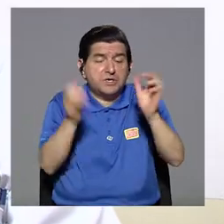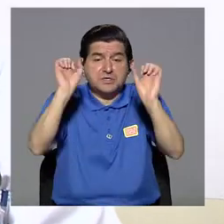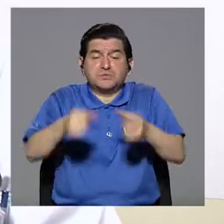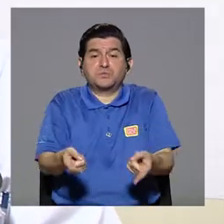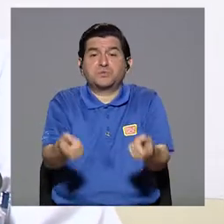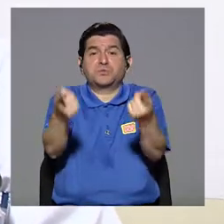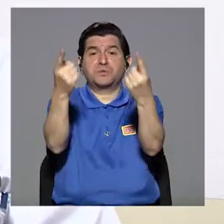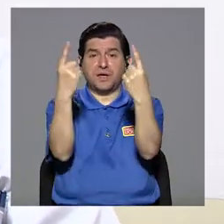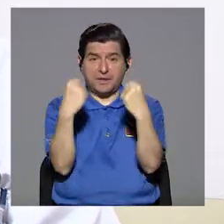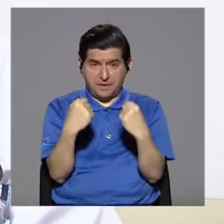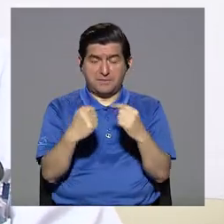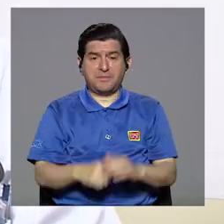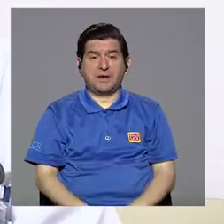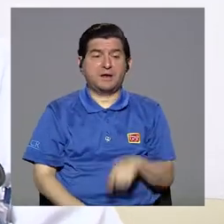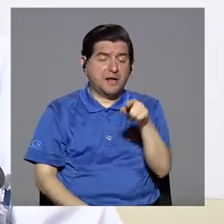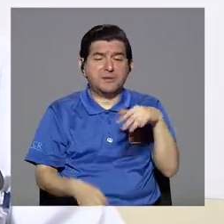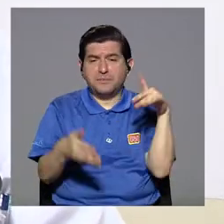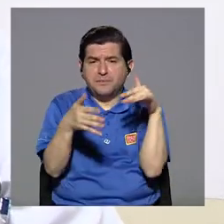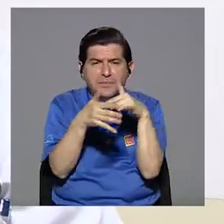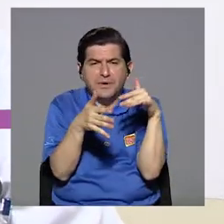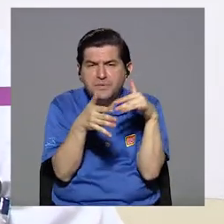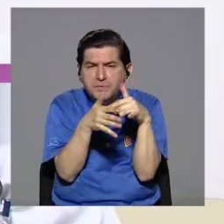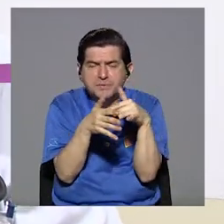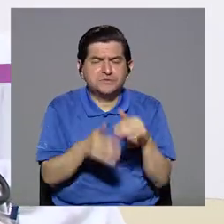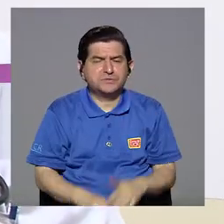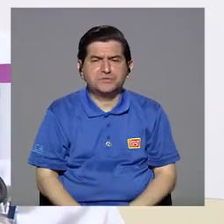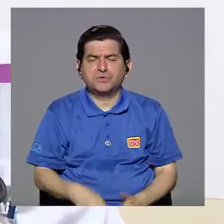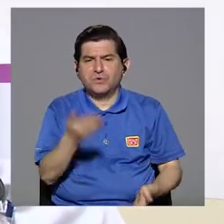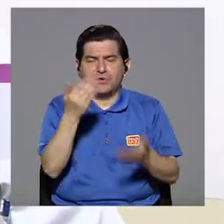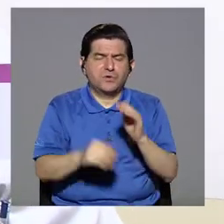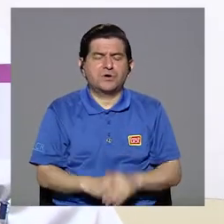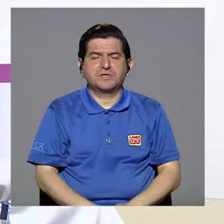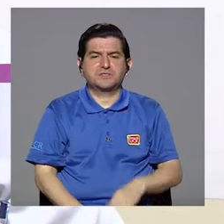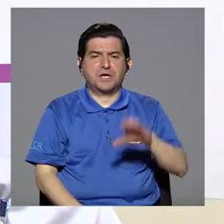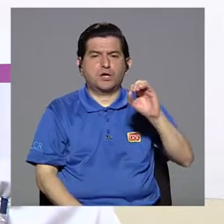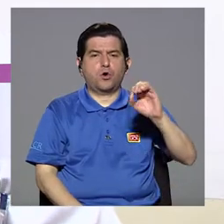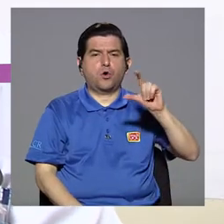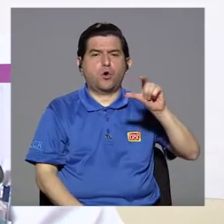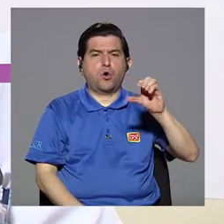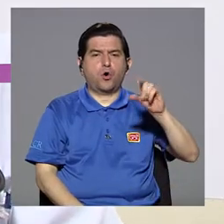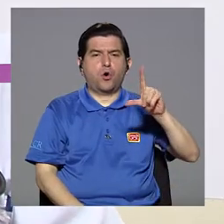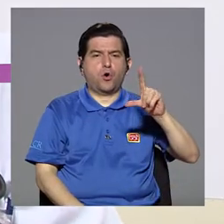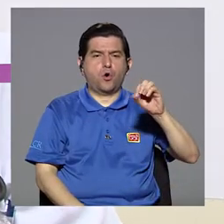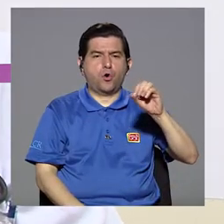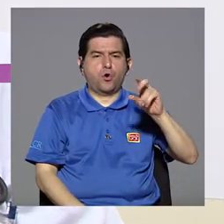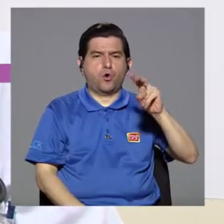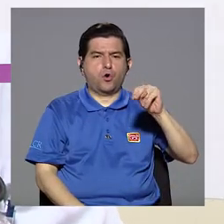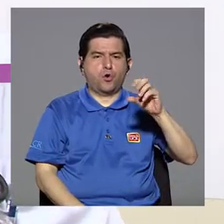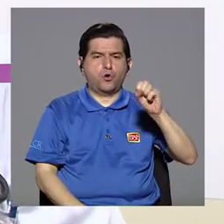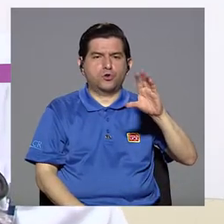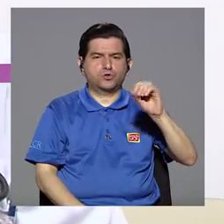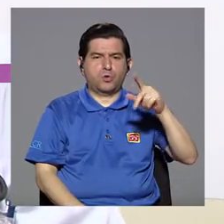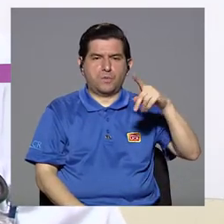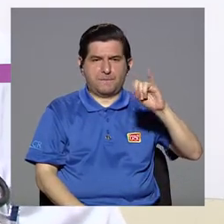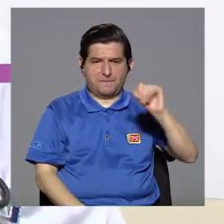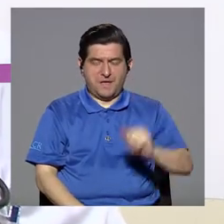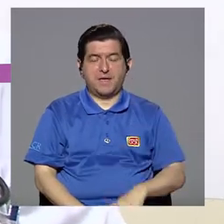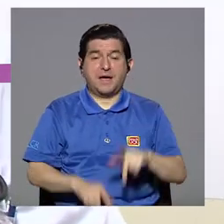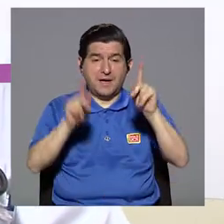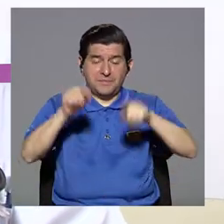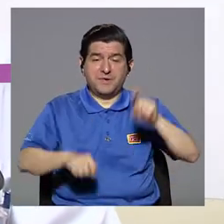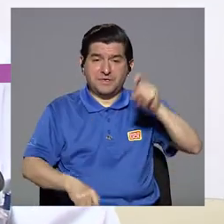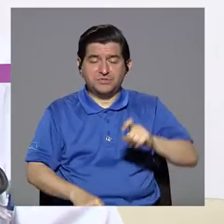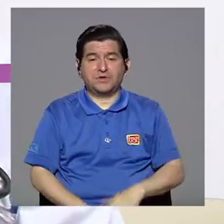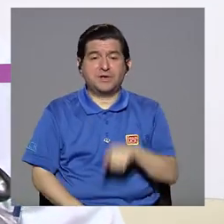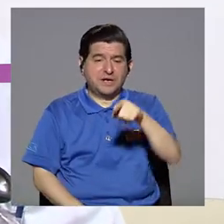pueden venir para hacer sus estudios ya sea por una colonoscopia y ese paciente se le va a dar sedación